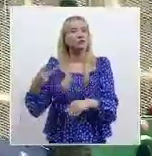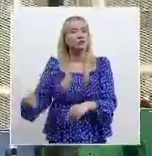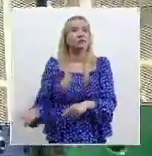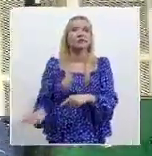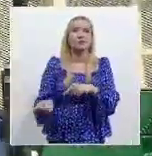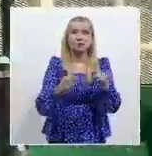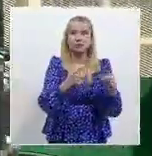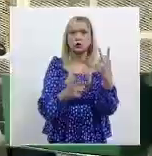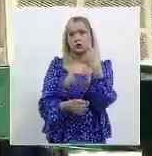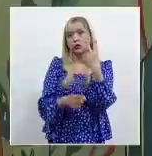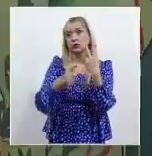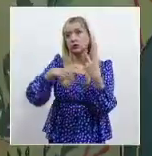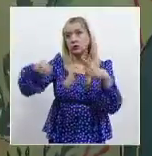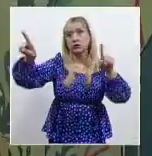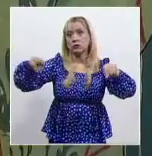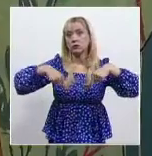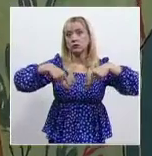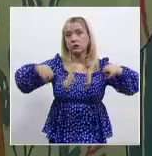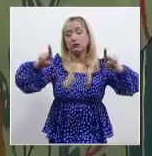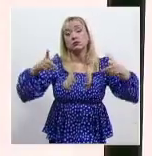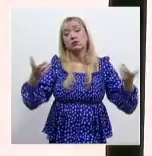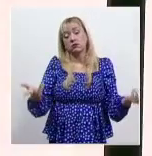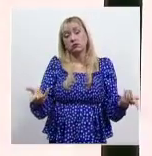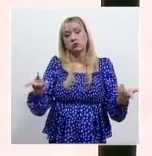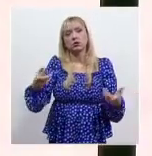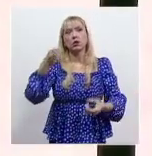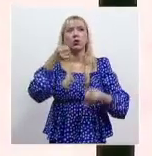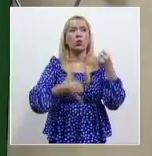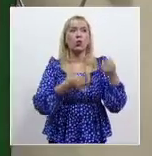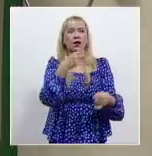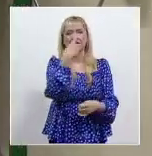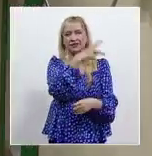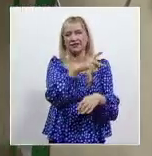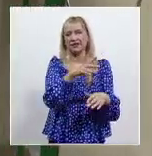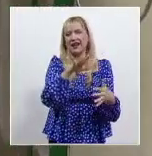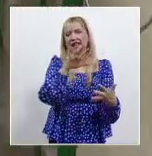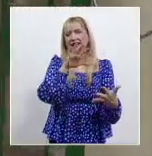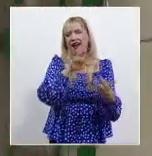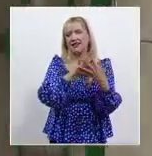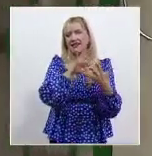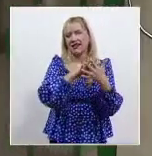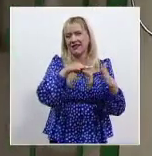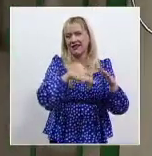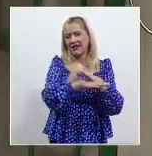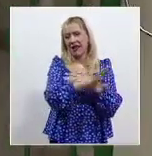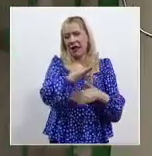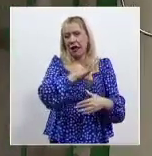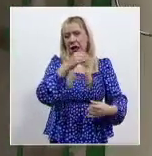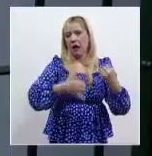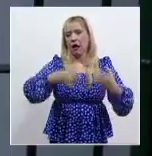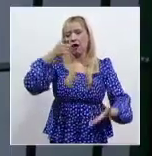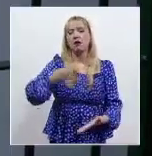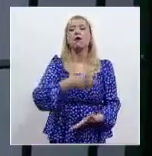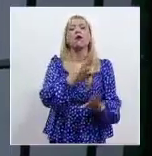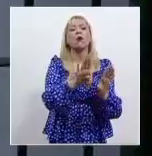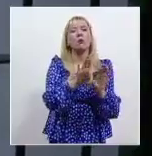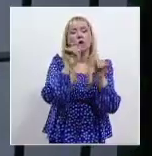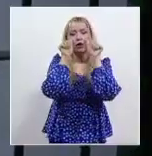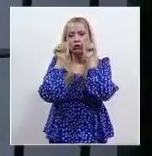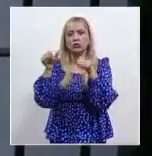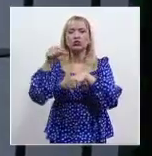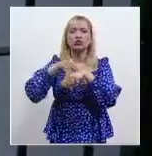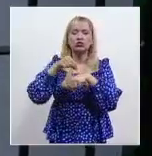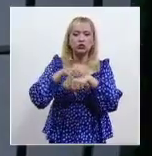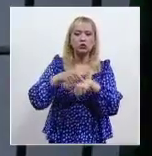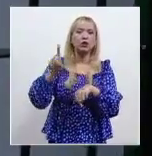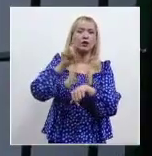coordinación con las autoridades de salud, definirán ante el juez de ejecución penal la forma y términos en que cumplirán los programas de atención médica para